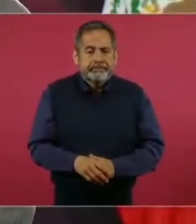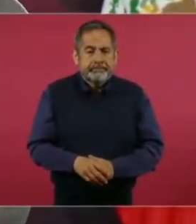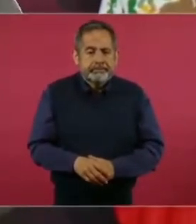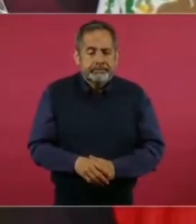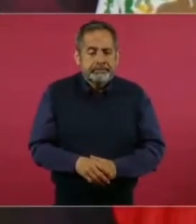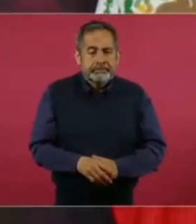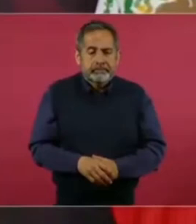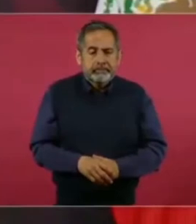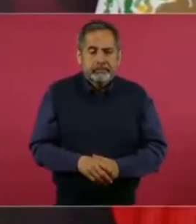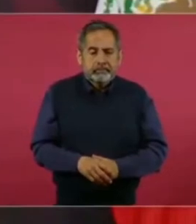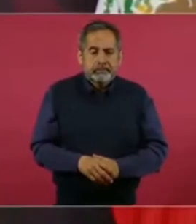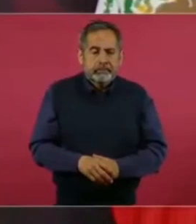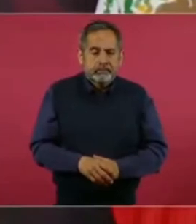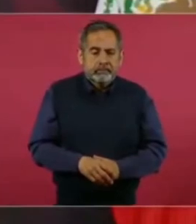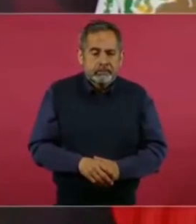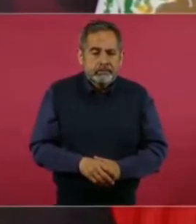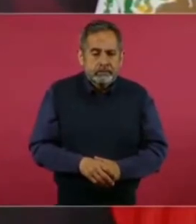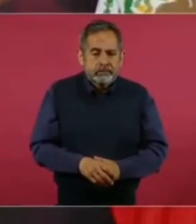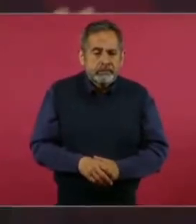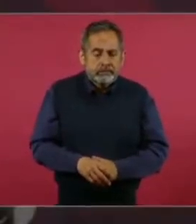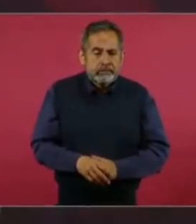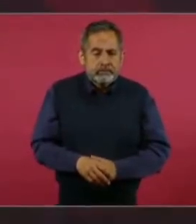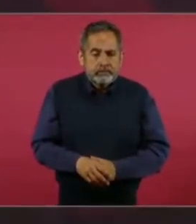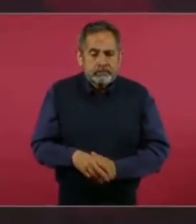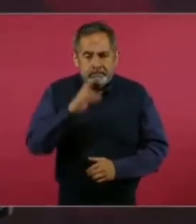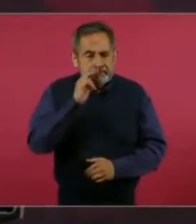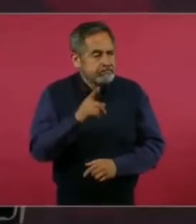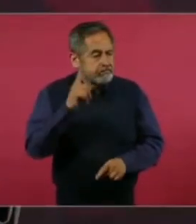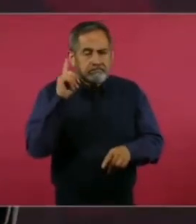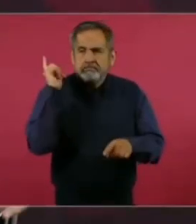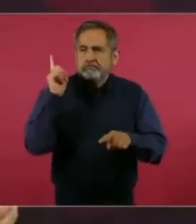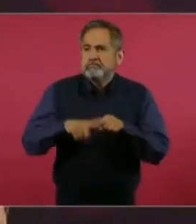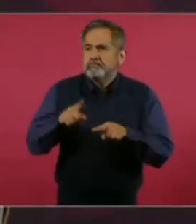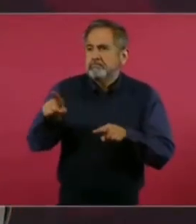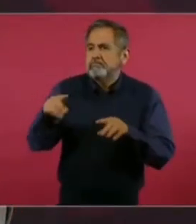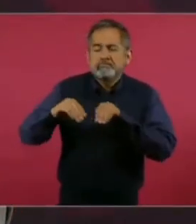el que se sepa